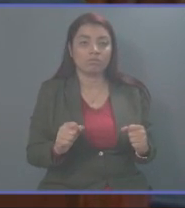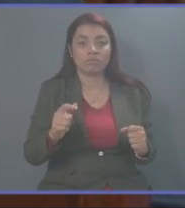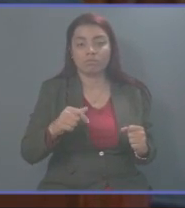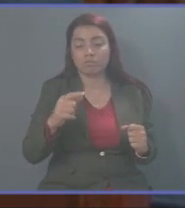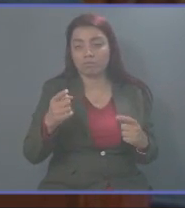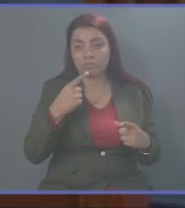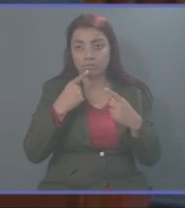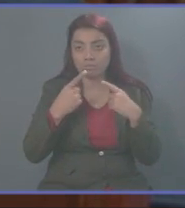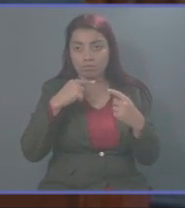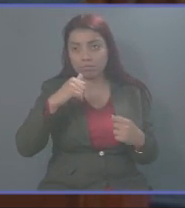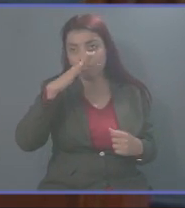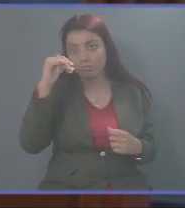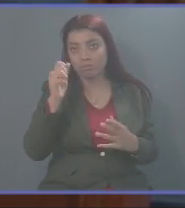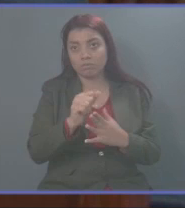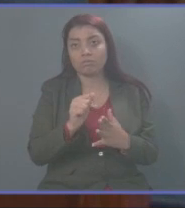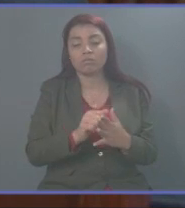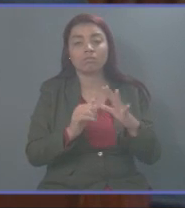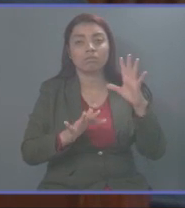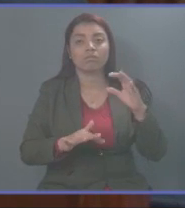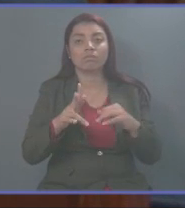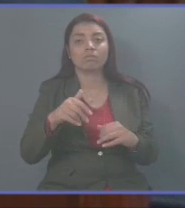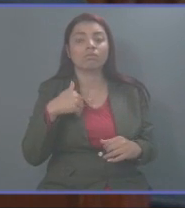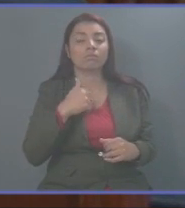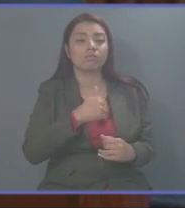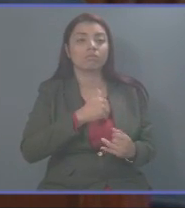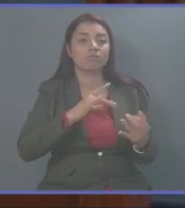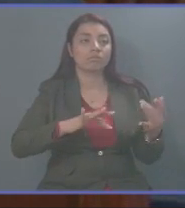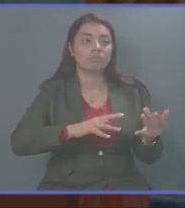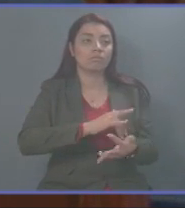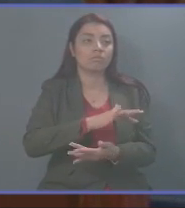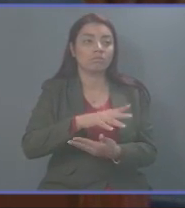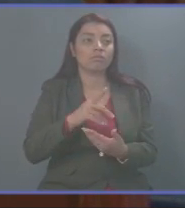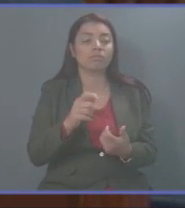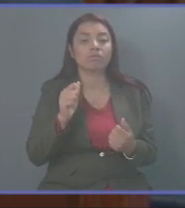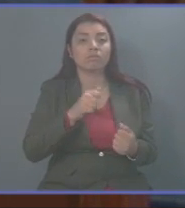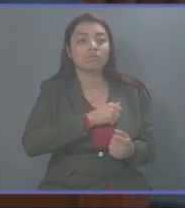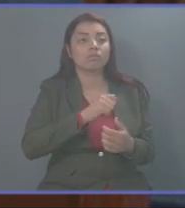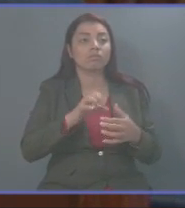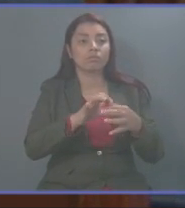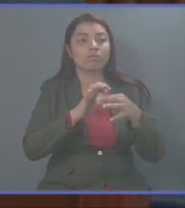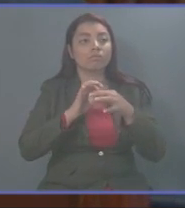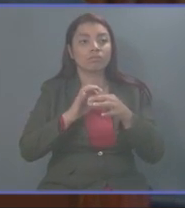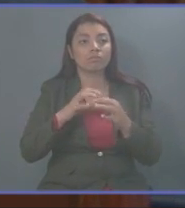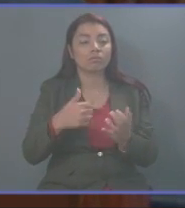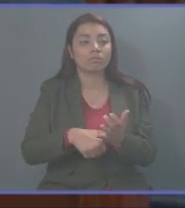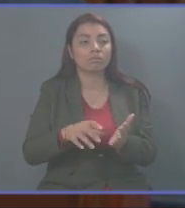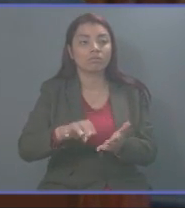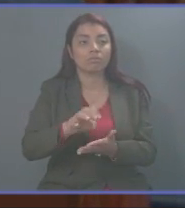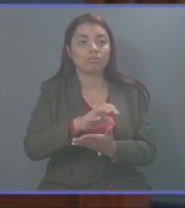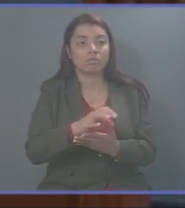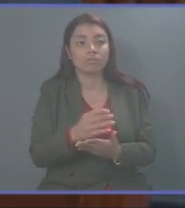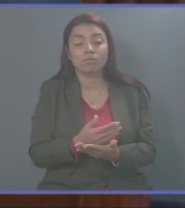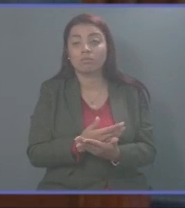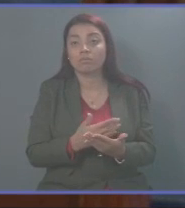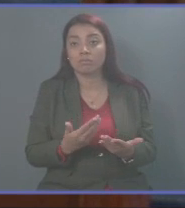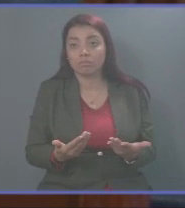Nacional de Residuos. Artículo 13. El Ministerio de Medio Ambiente y Recursos Naturales, en coordinación con las municipalidades de cualquier otra